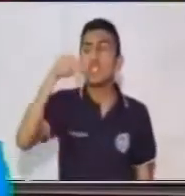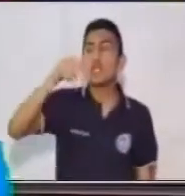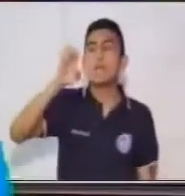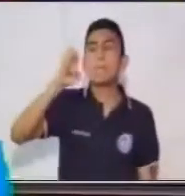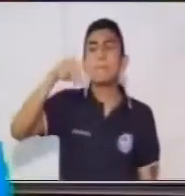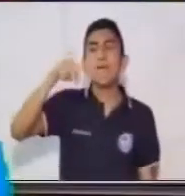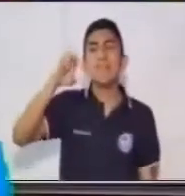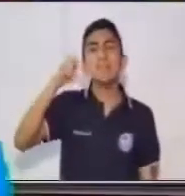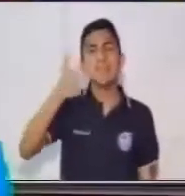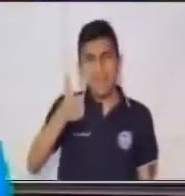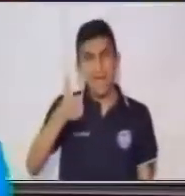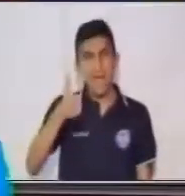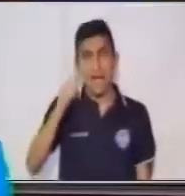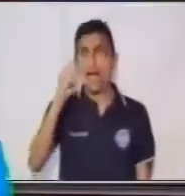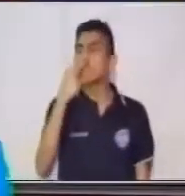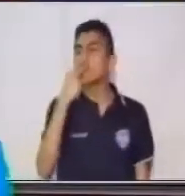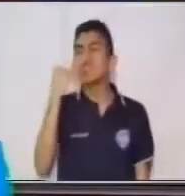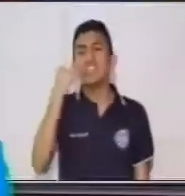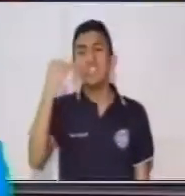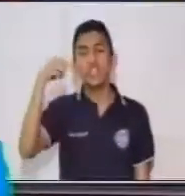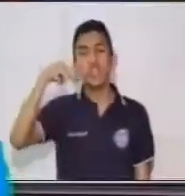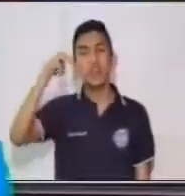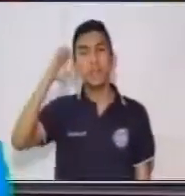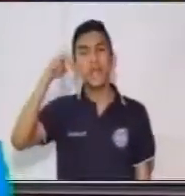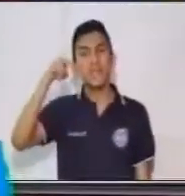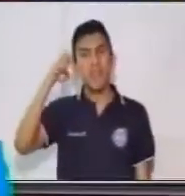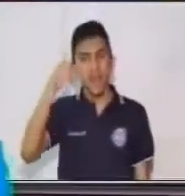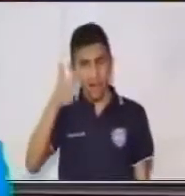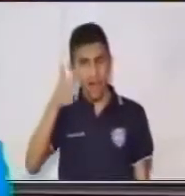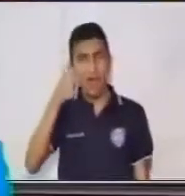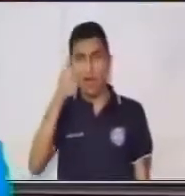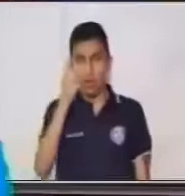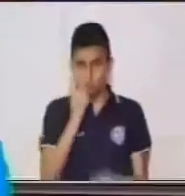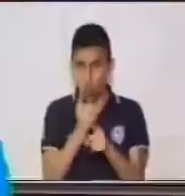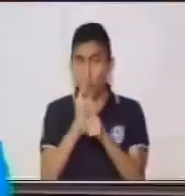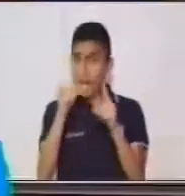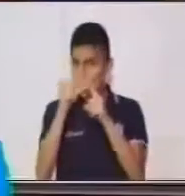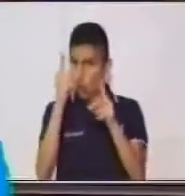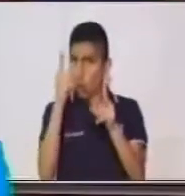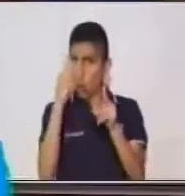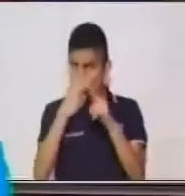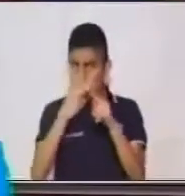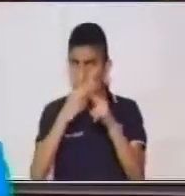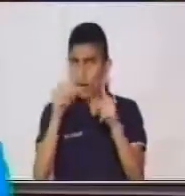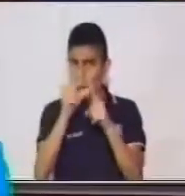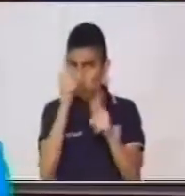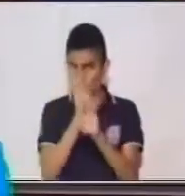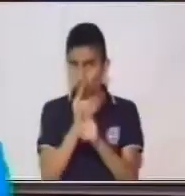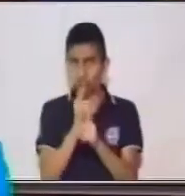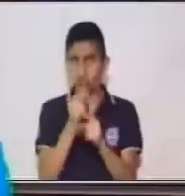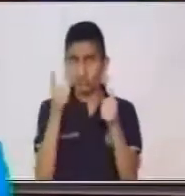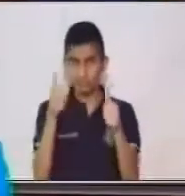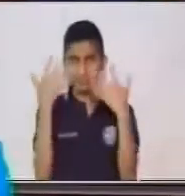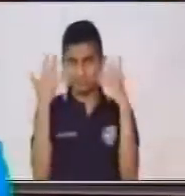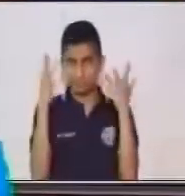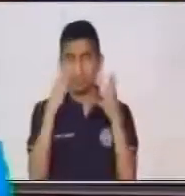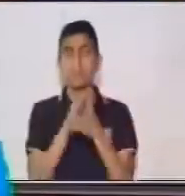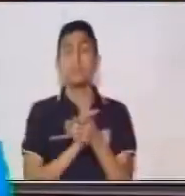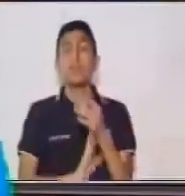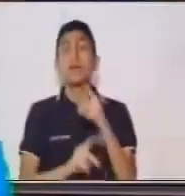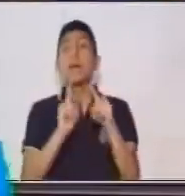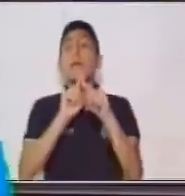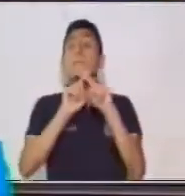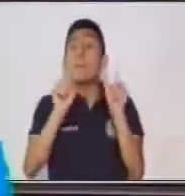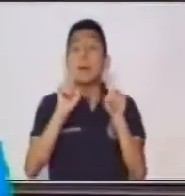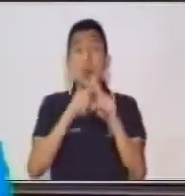¡Chimenea! ¡Chimenea! ¡Excelente! Lo están haciendo muy bien. Pero